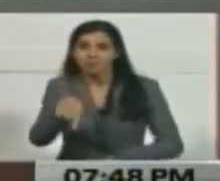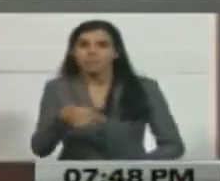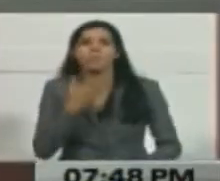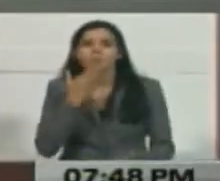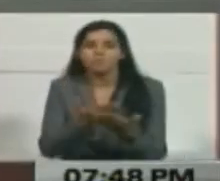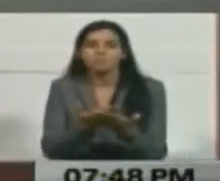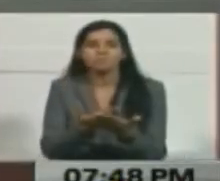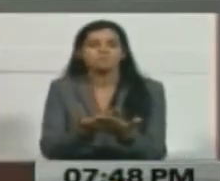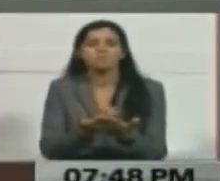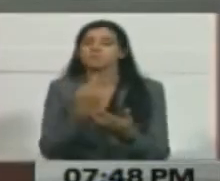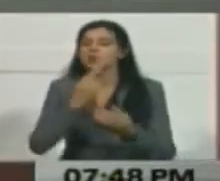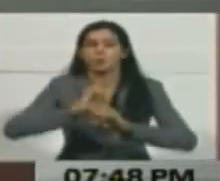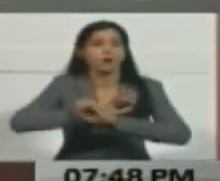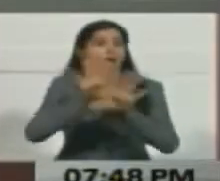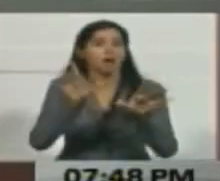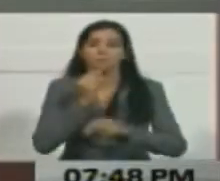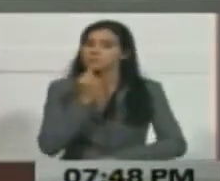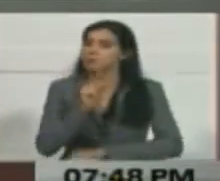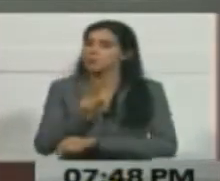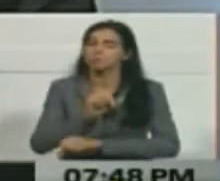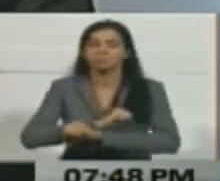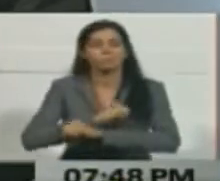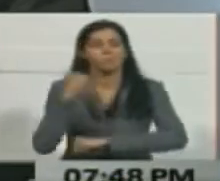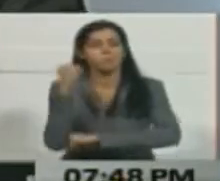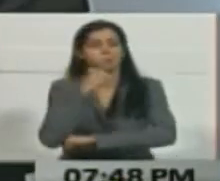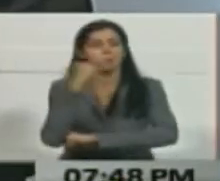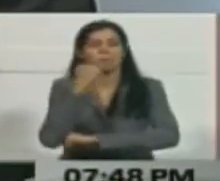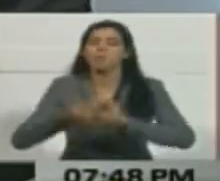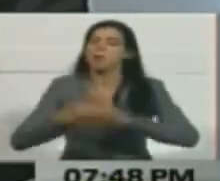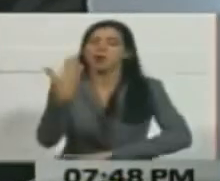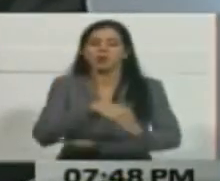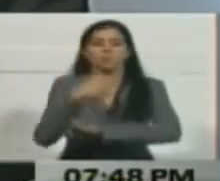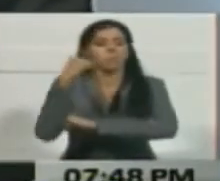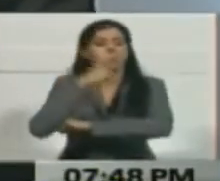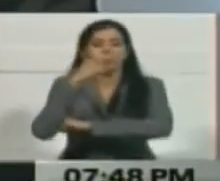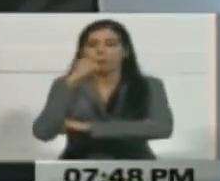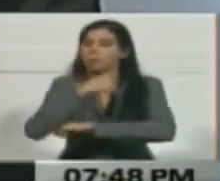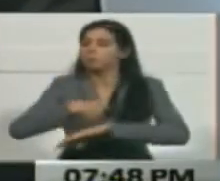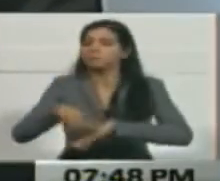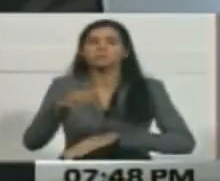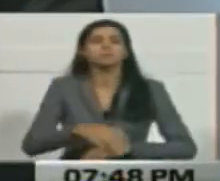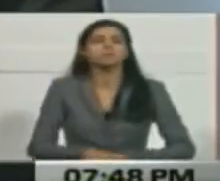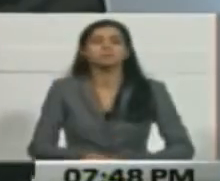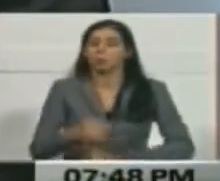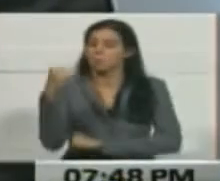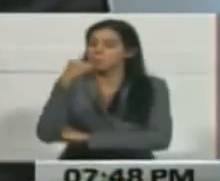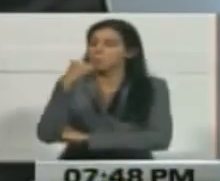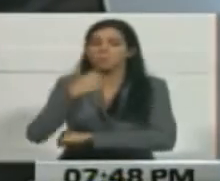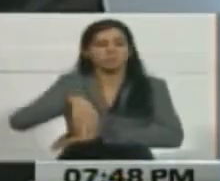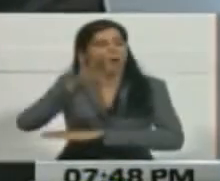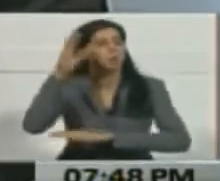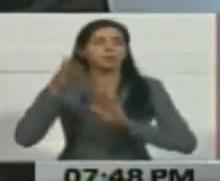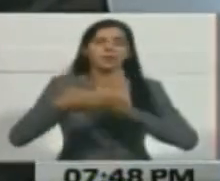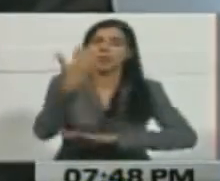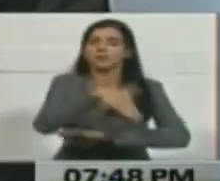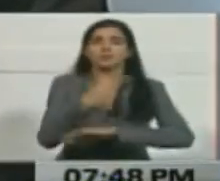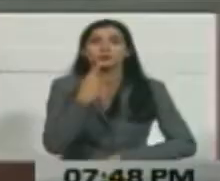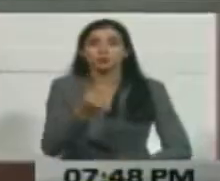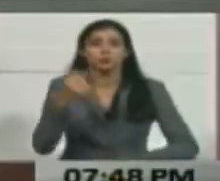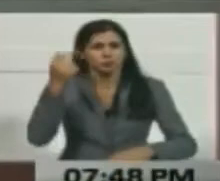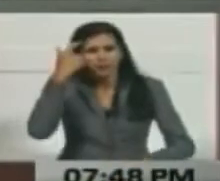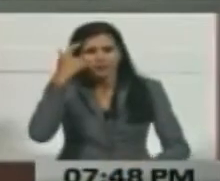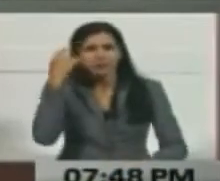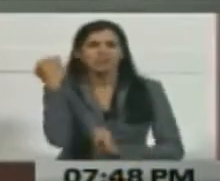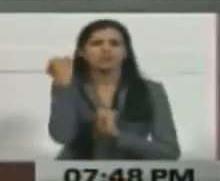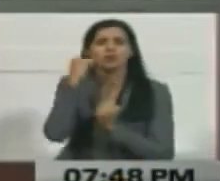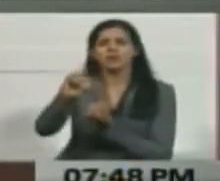planteó por la calle al medio la desobediencia civil. Desobediencia civil. Usted sabe muy bien qué quiere decir